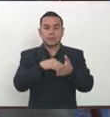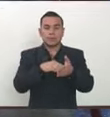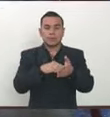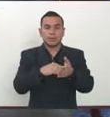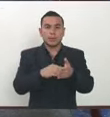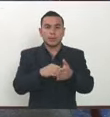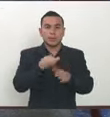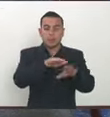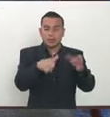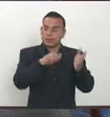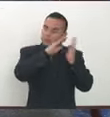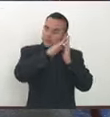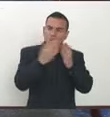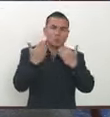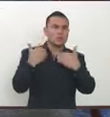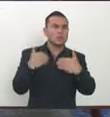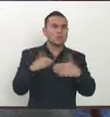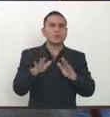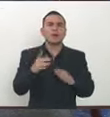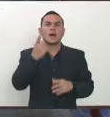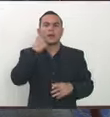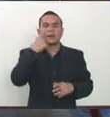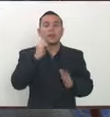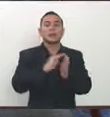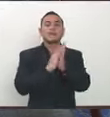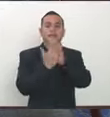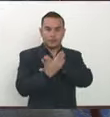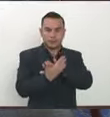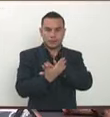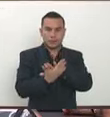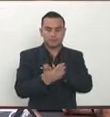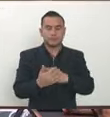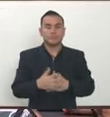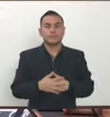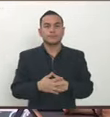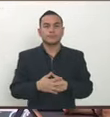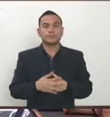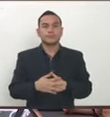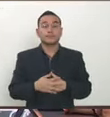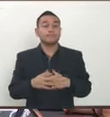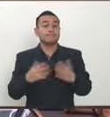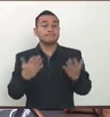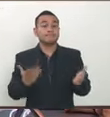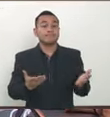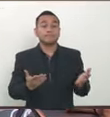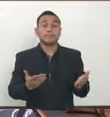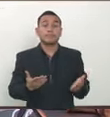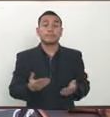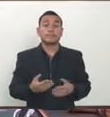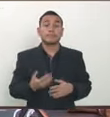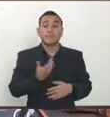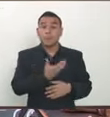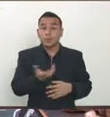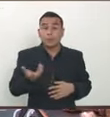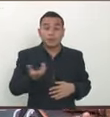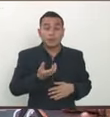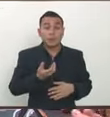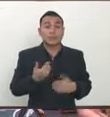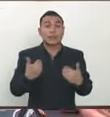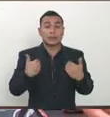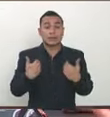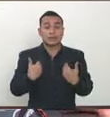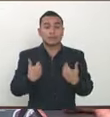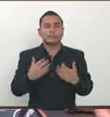de normales hospitalarias solo en CIFCO, en el hospital que haremos en CIFCO. Entonces ahí tendríamos suficiente